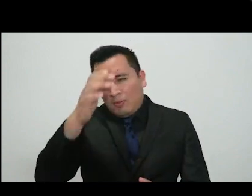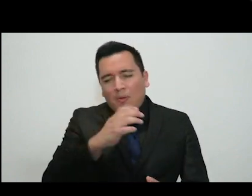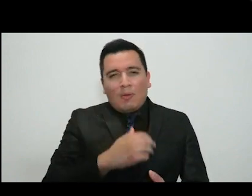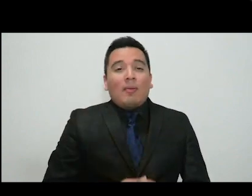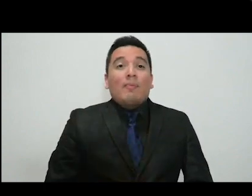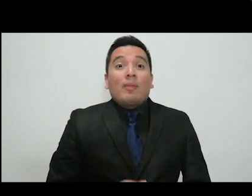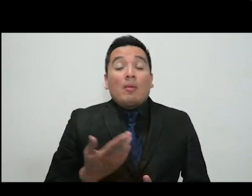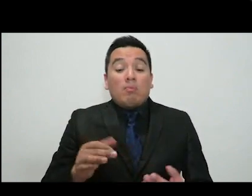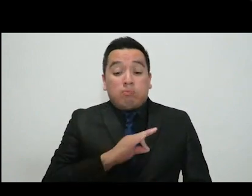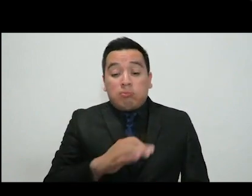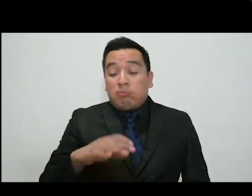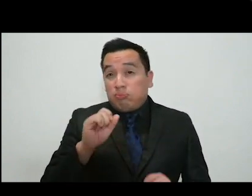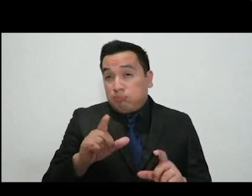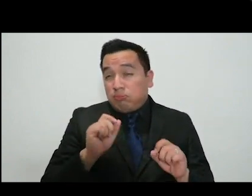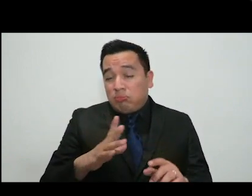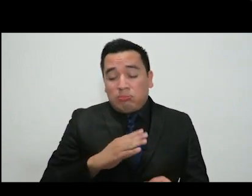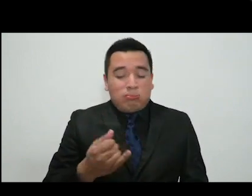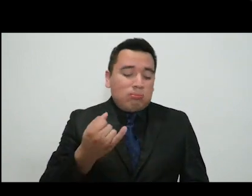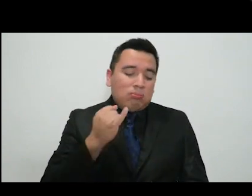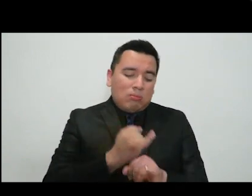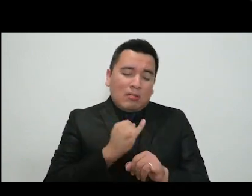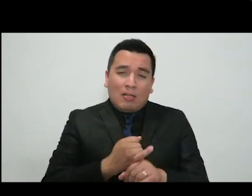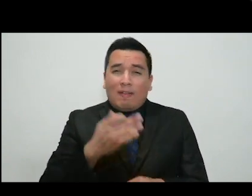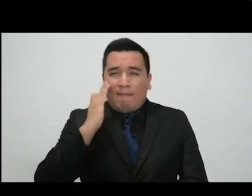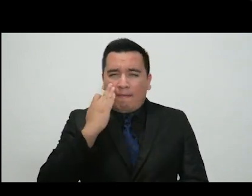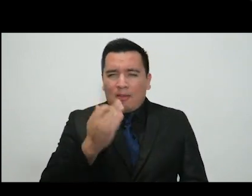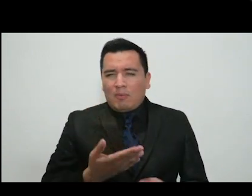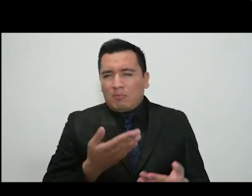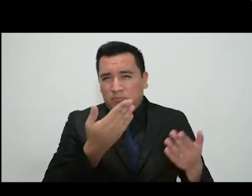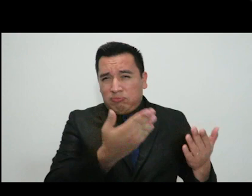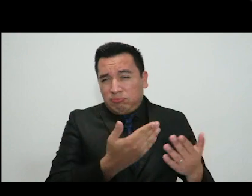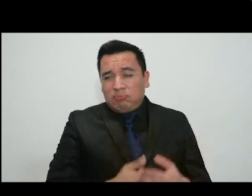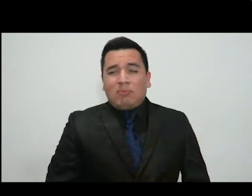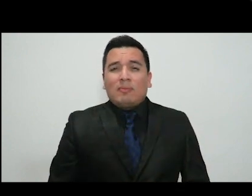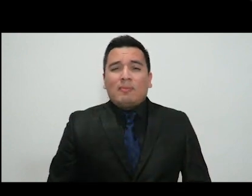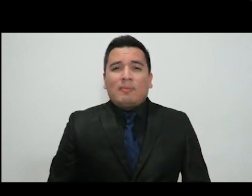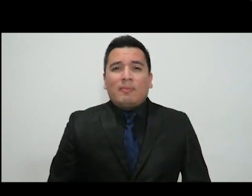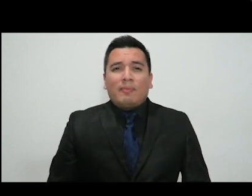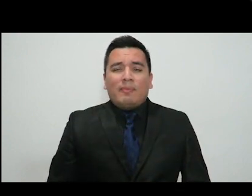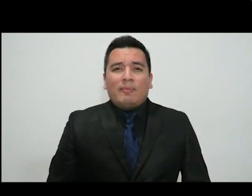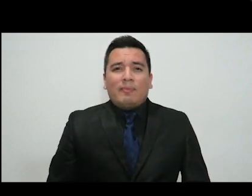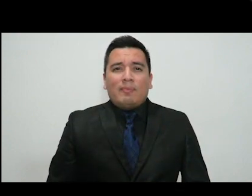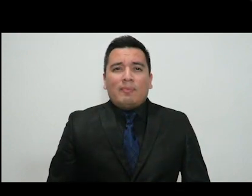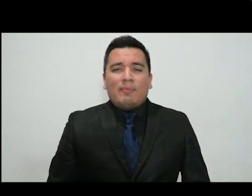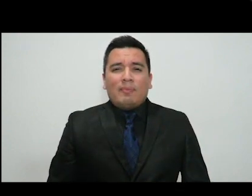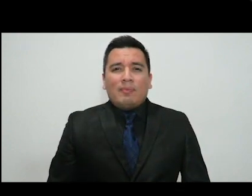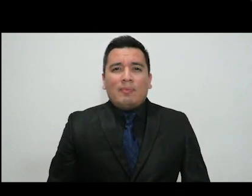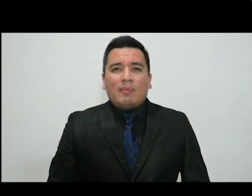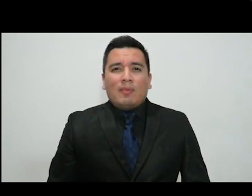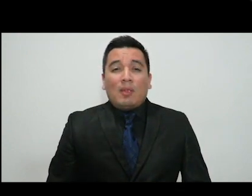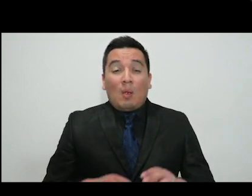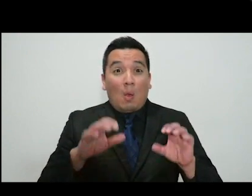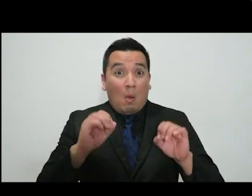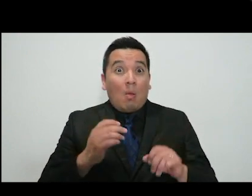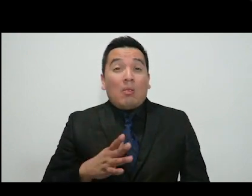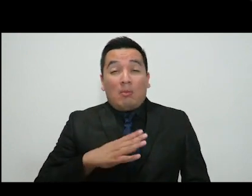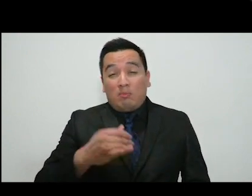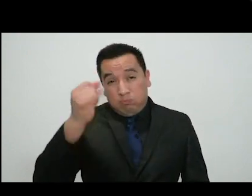puede seguir también en redes sociales, en Facebook como laurna.programa radiofónico del IEC, en Instagram,